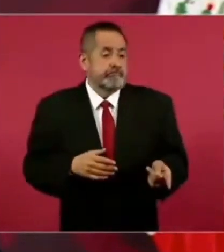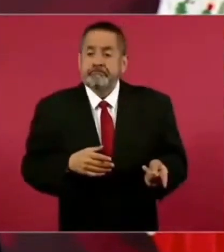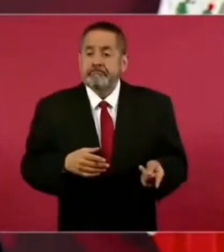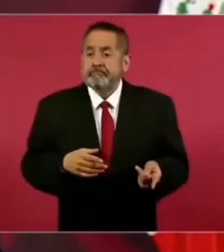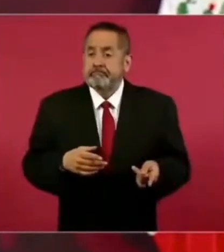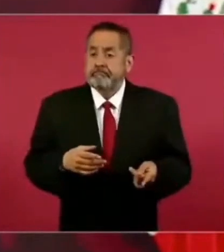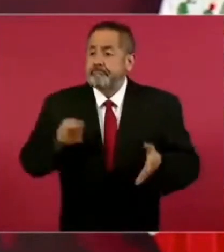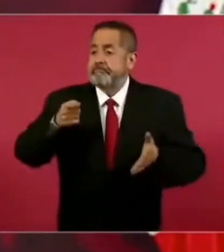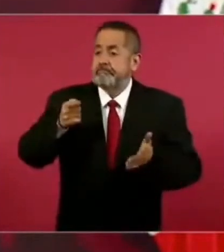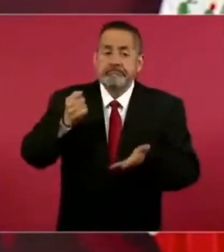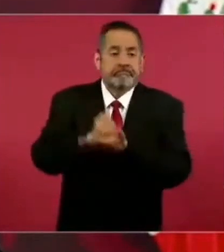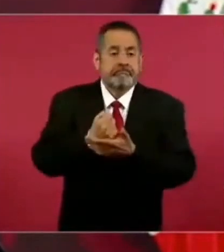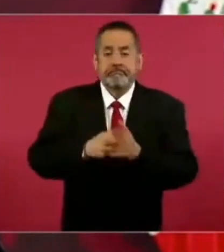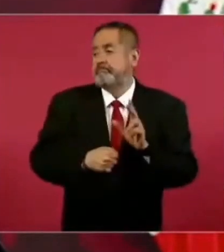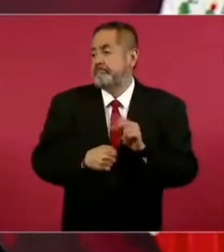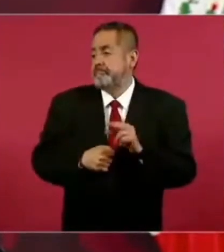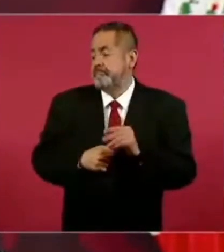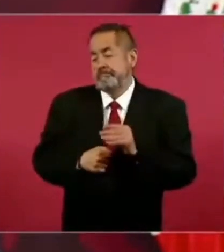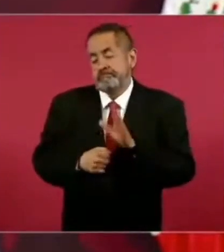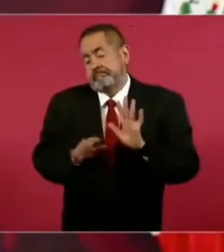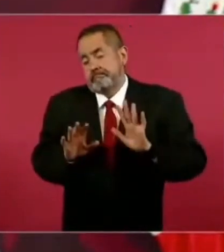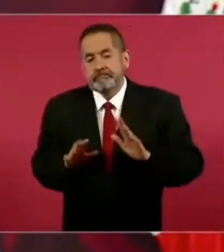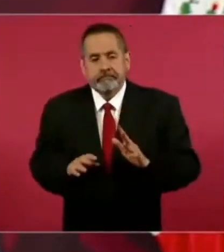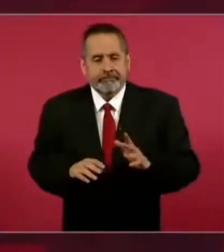alentó lo de los amparos.